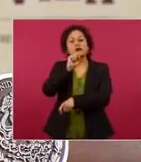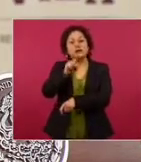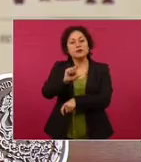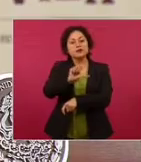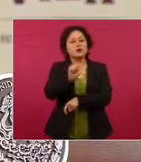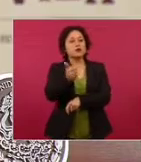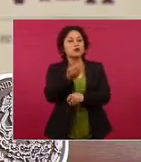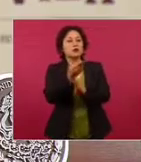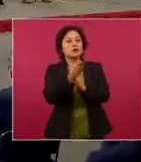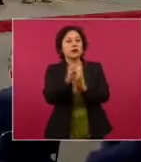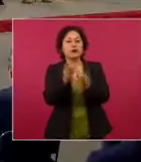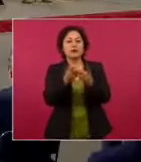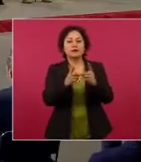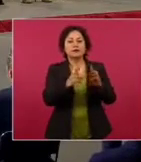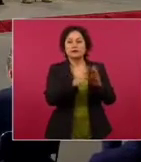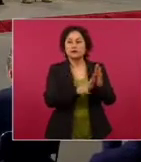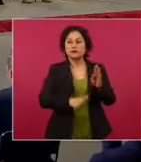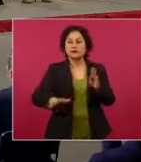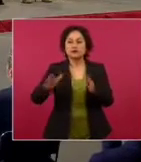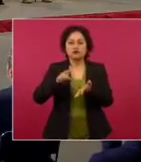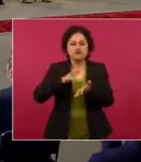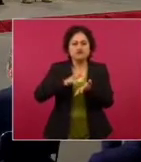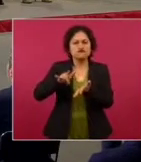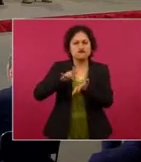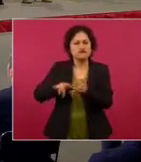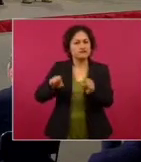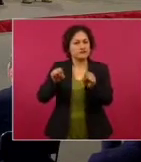desarrollo. Si pasamos a la siguiente lámina.